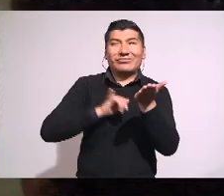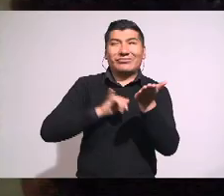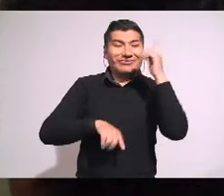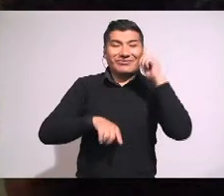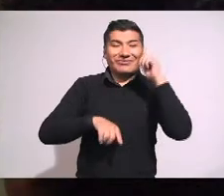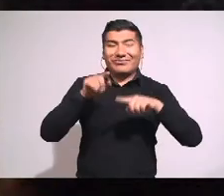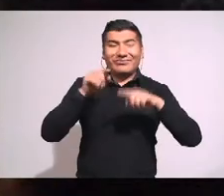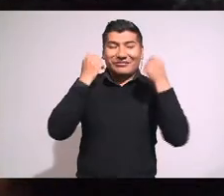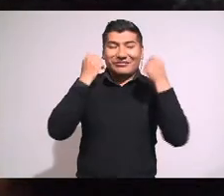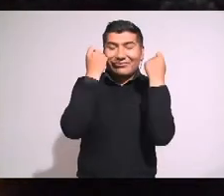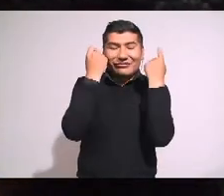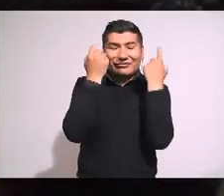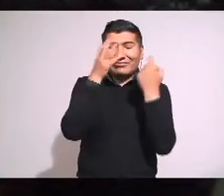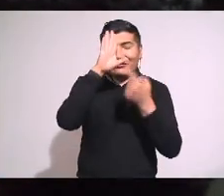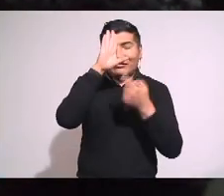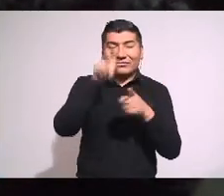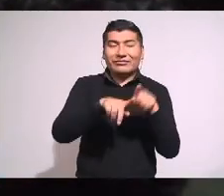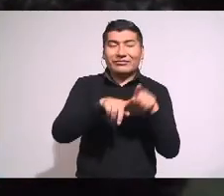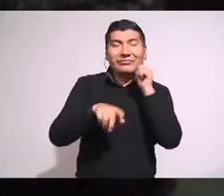entender, hermanos.